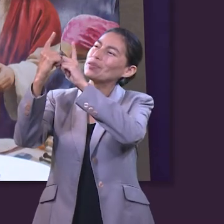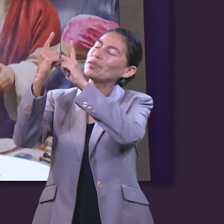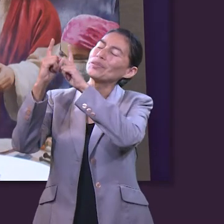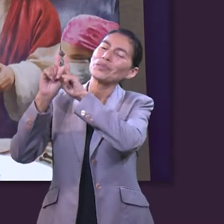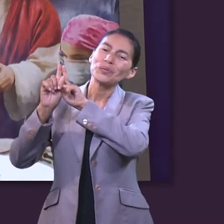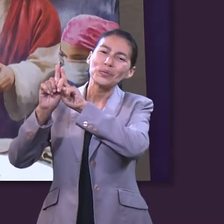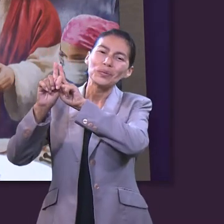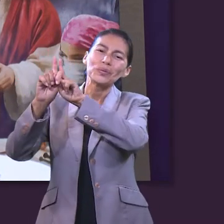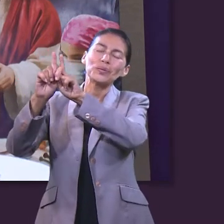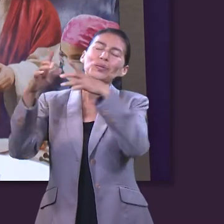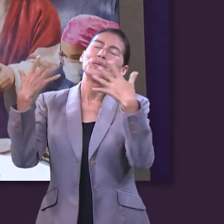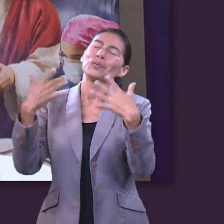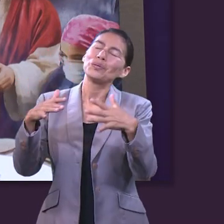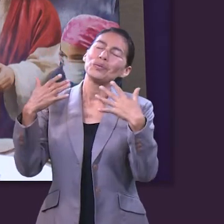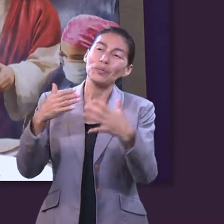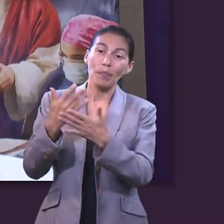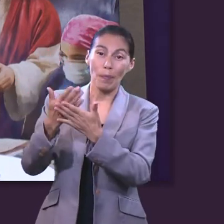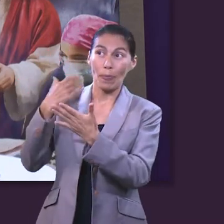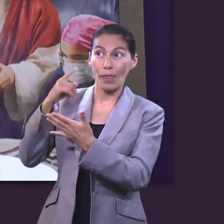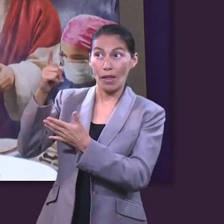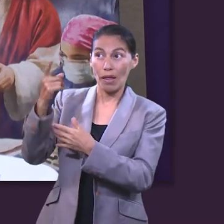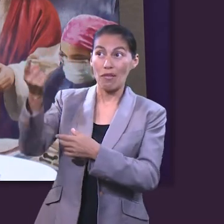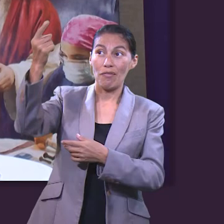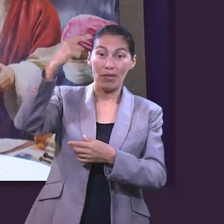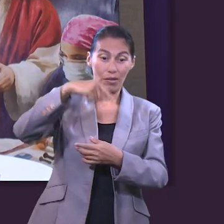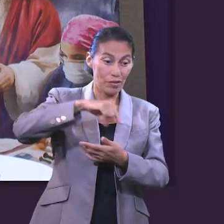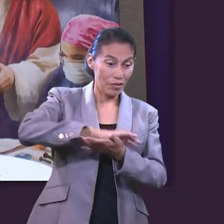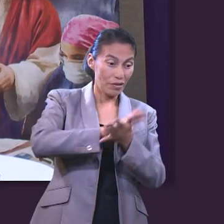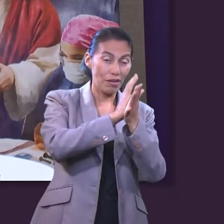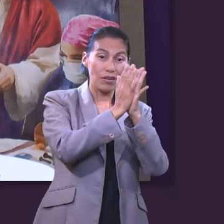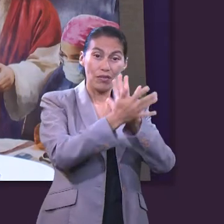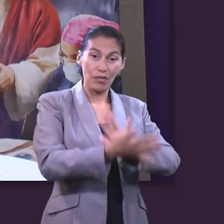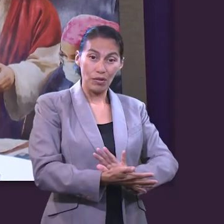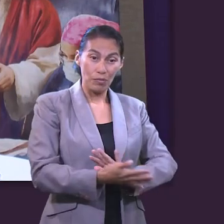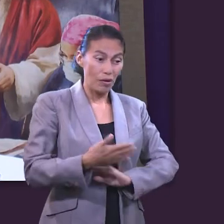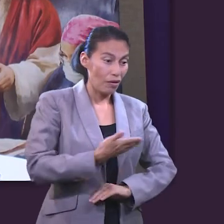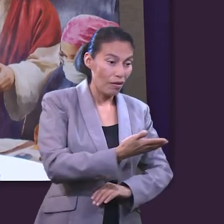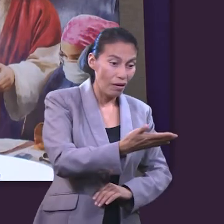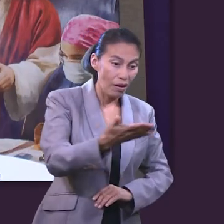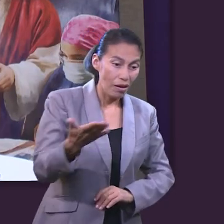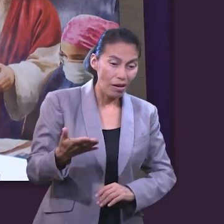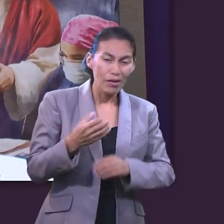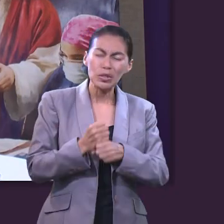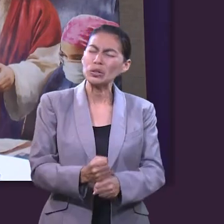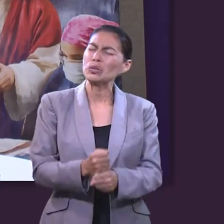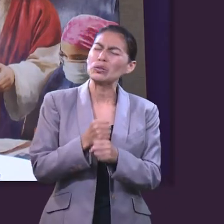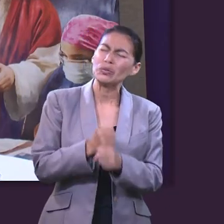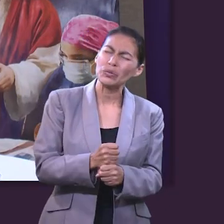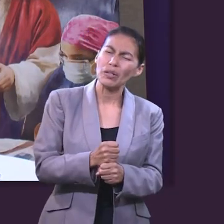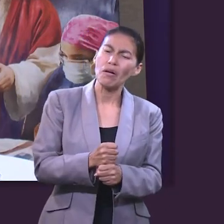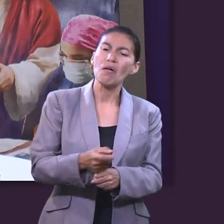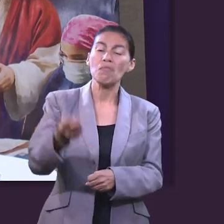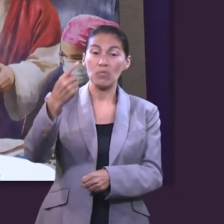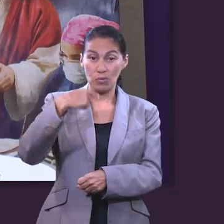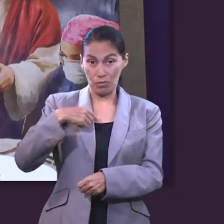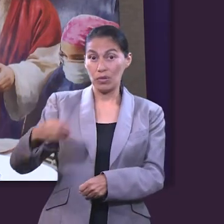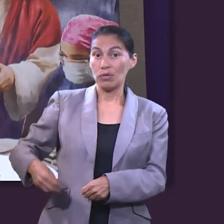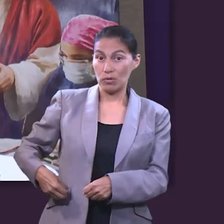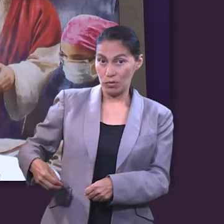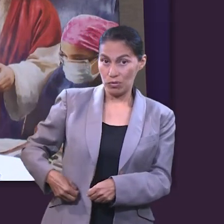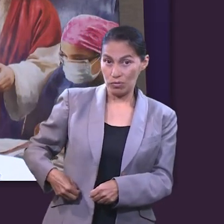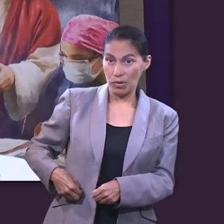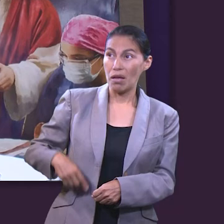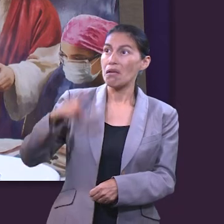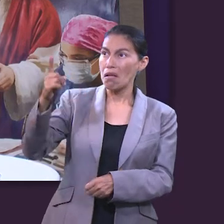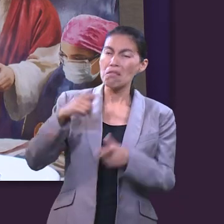en la presencia de nuestro Dios. porque Él se hizo carne y habitó entre nosotros. Estuvo en el